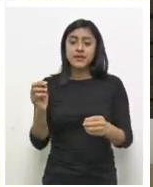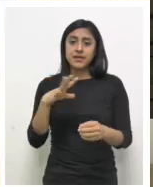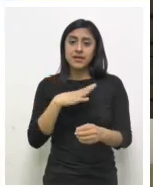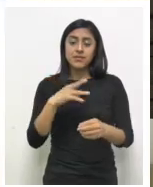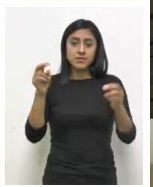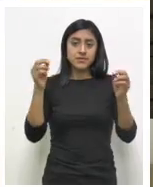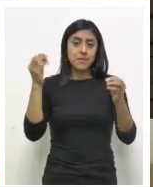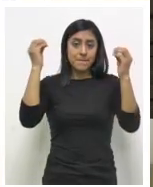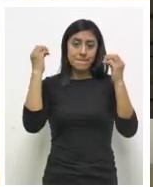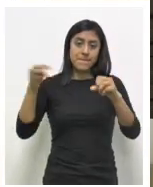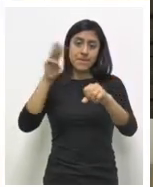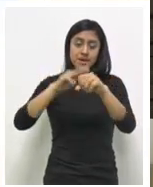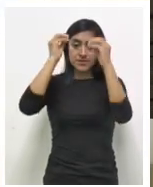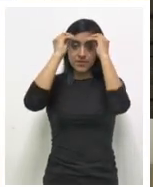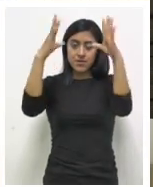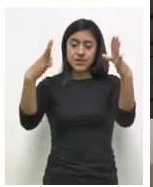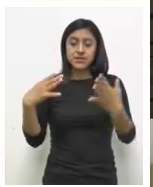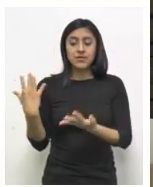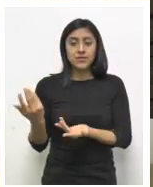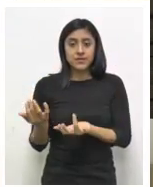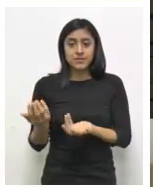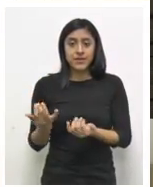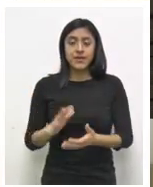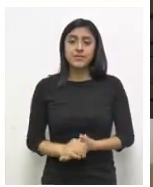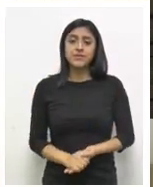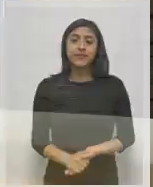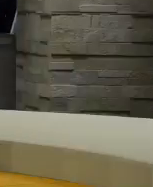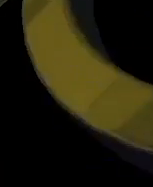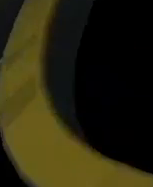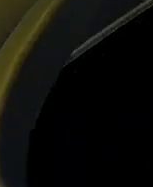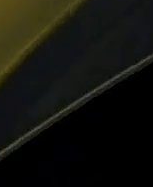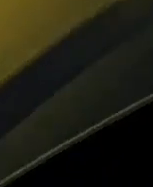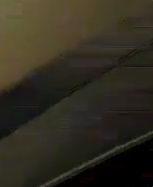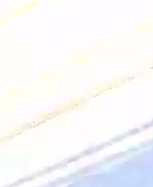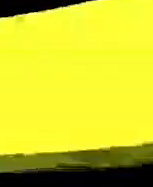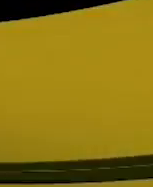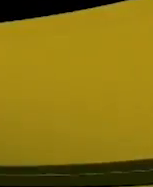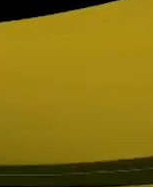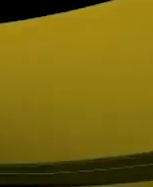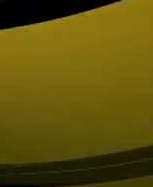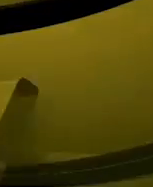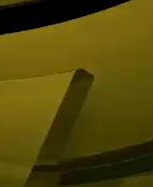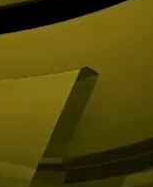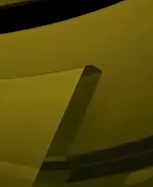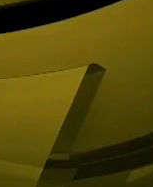relevante sobre el Registro Nacional de las Personas. Les esperamos.